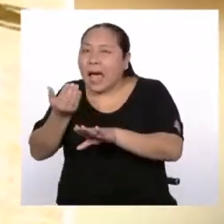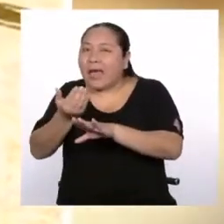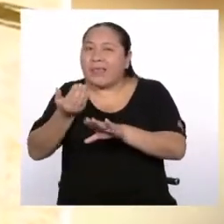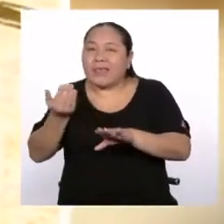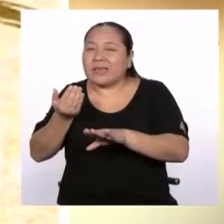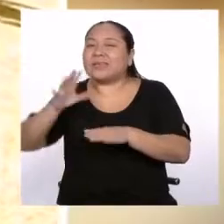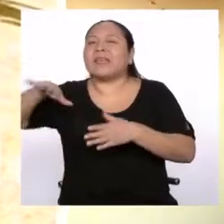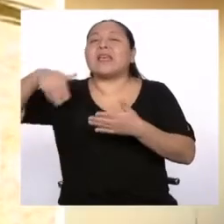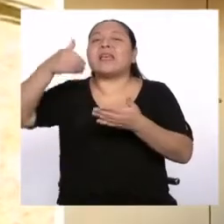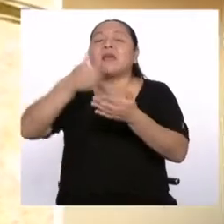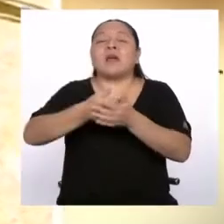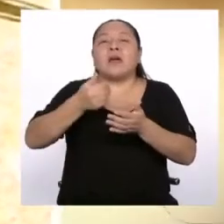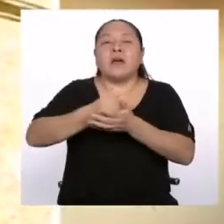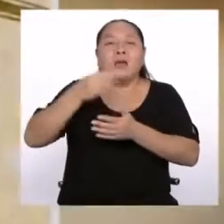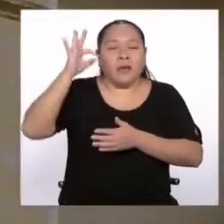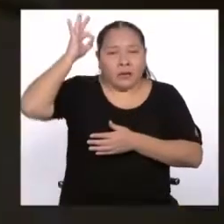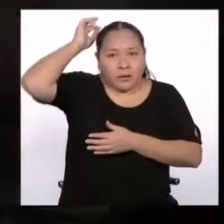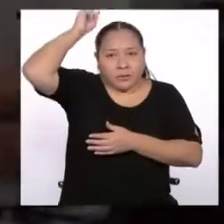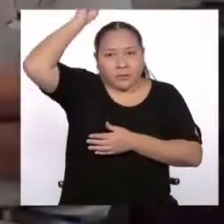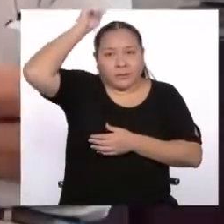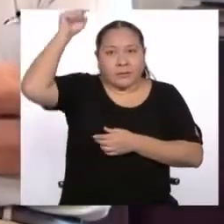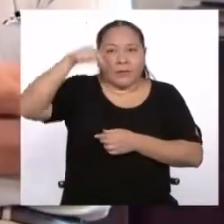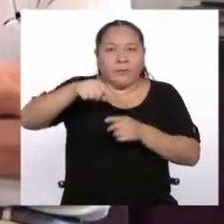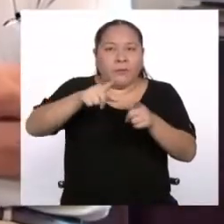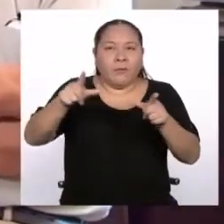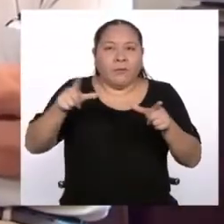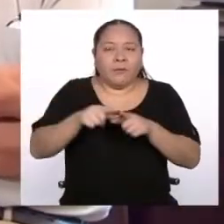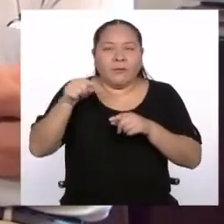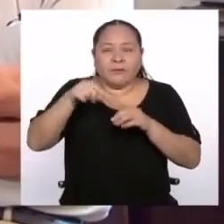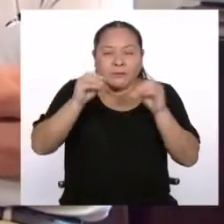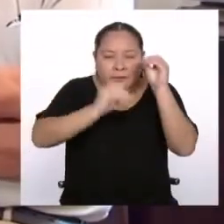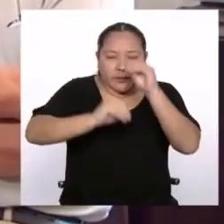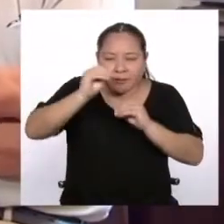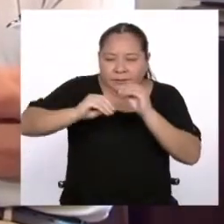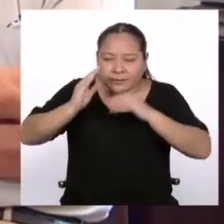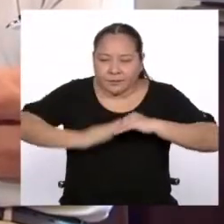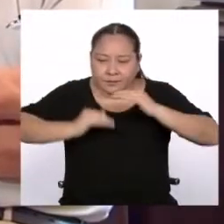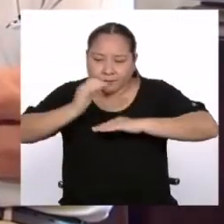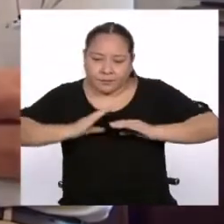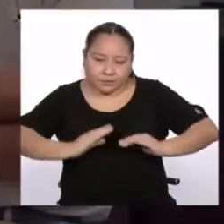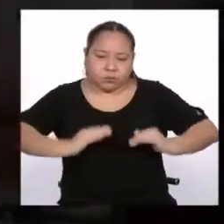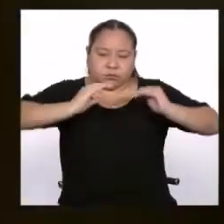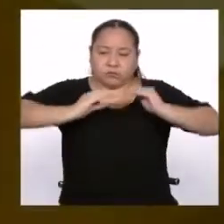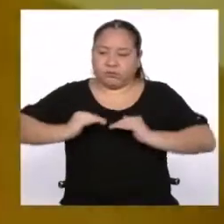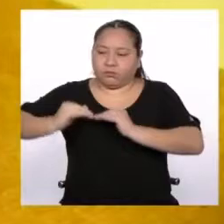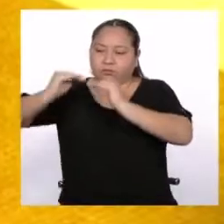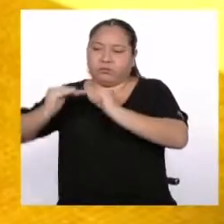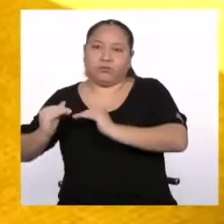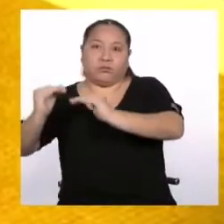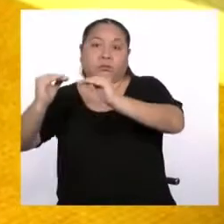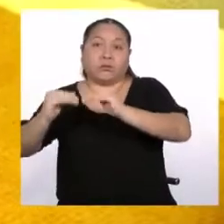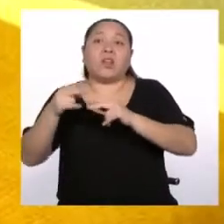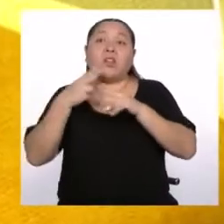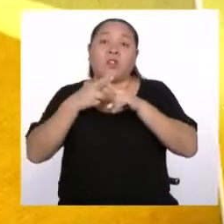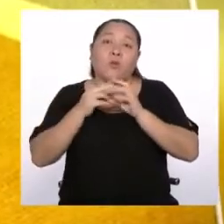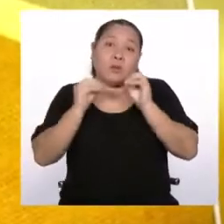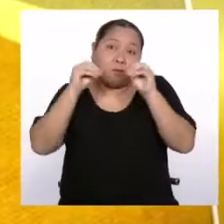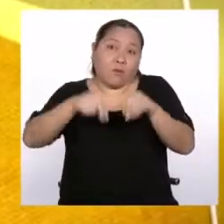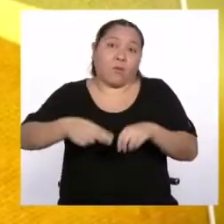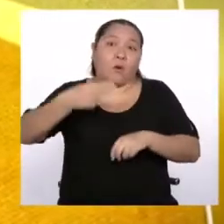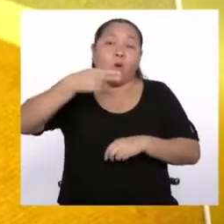los incas a este territorio y produjo todo este conjunto de edificios a los que llamamos huacas.